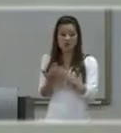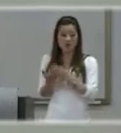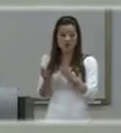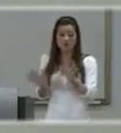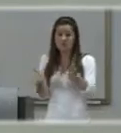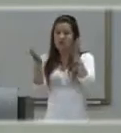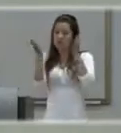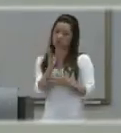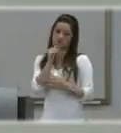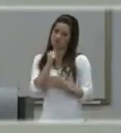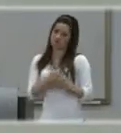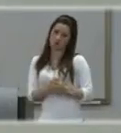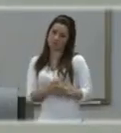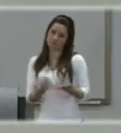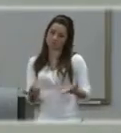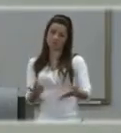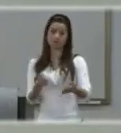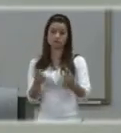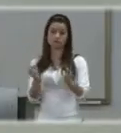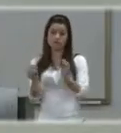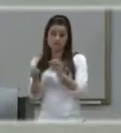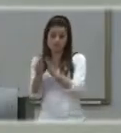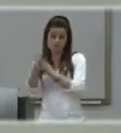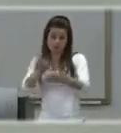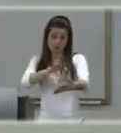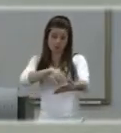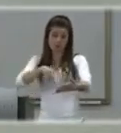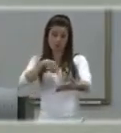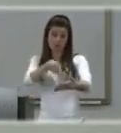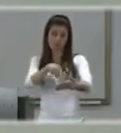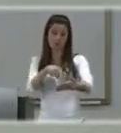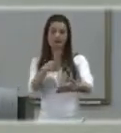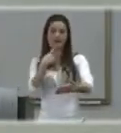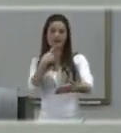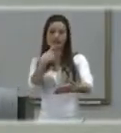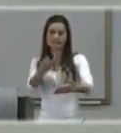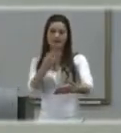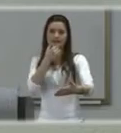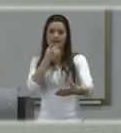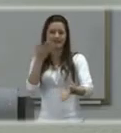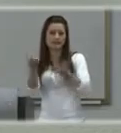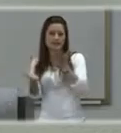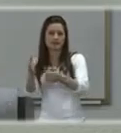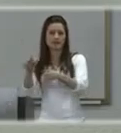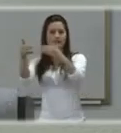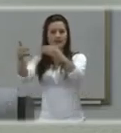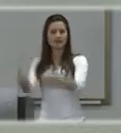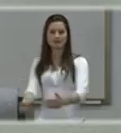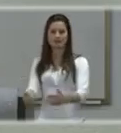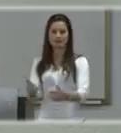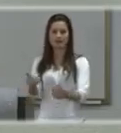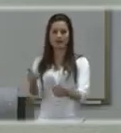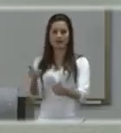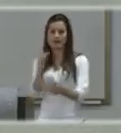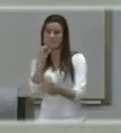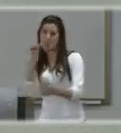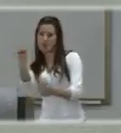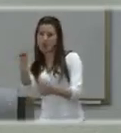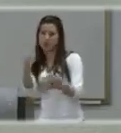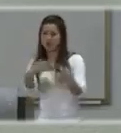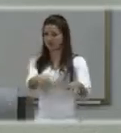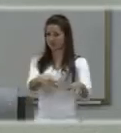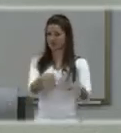decir es que la convención también lo que cuestiona es la gradación de la discapacidad. Entonces, no podemos dividir los derechos de